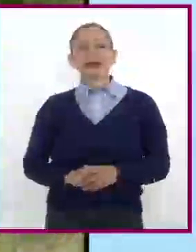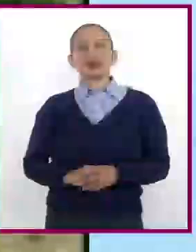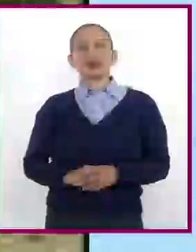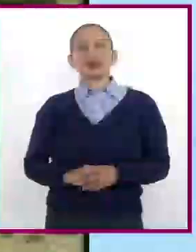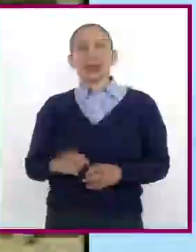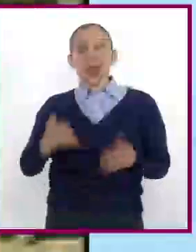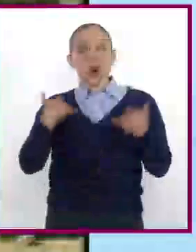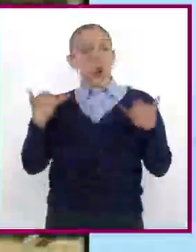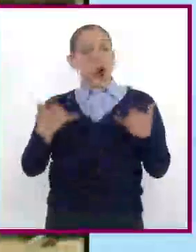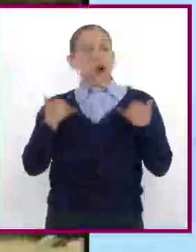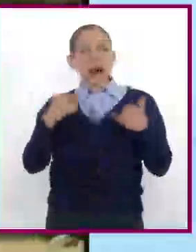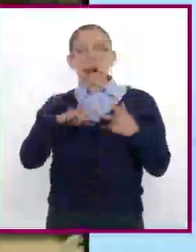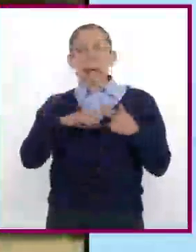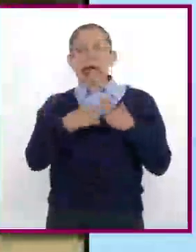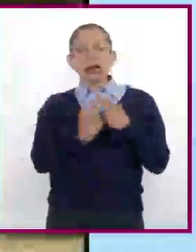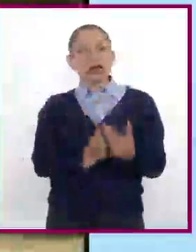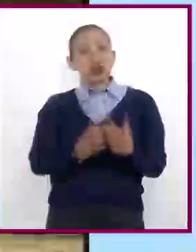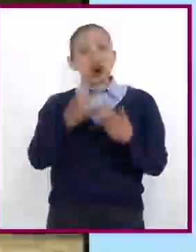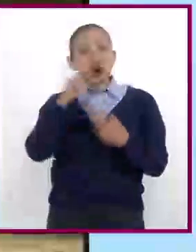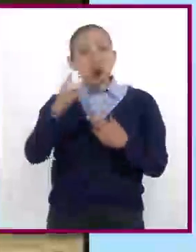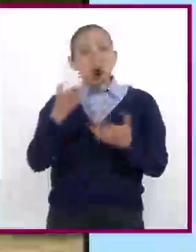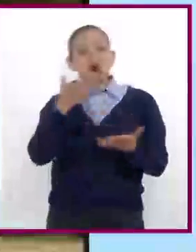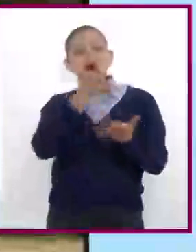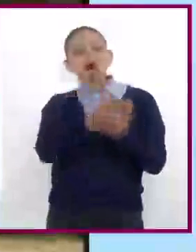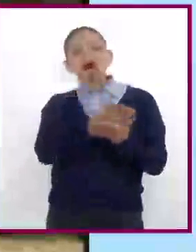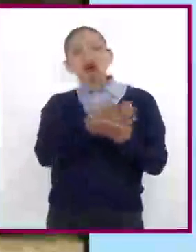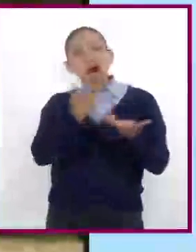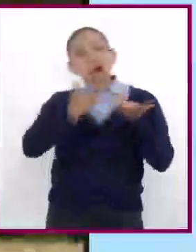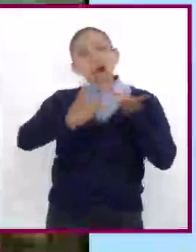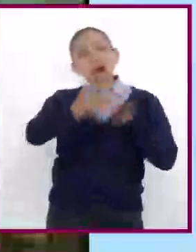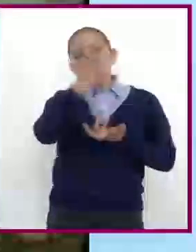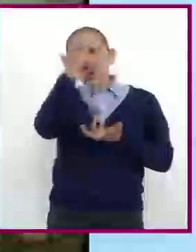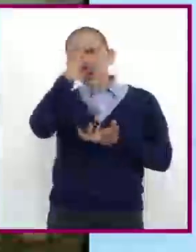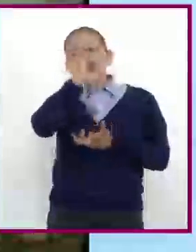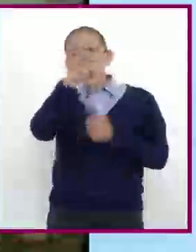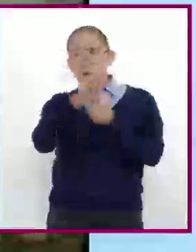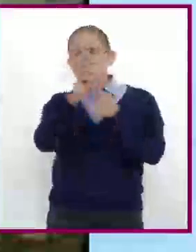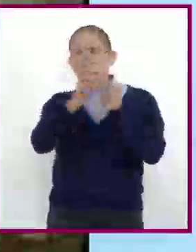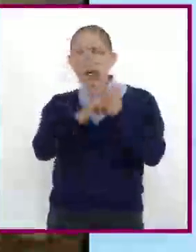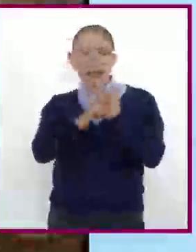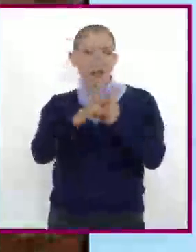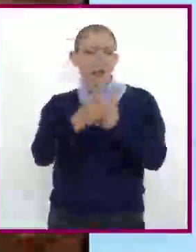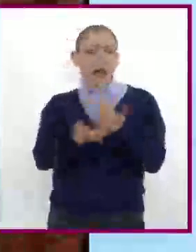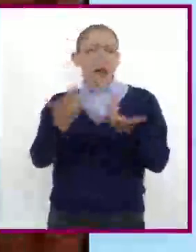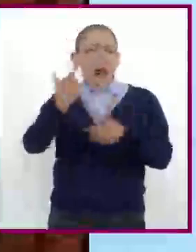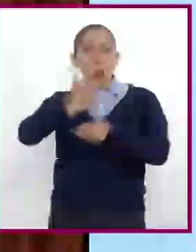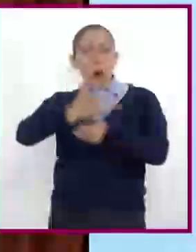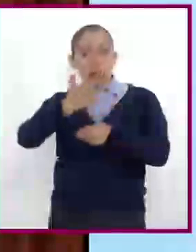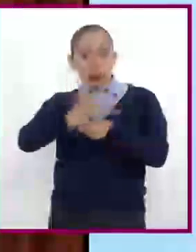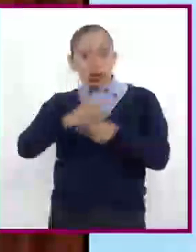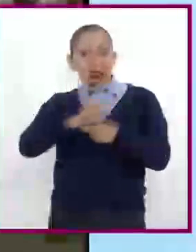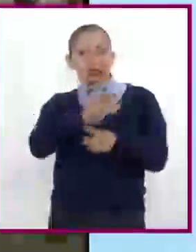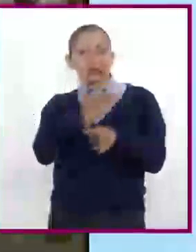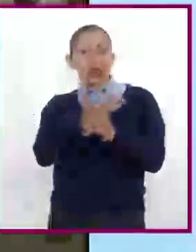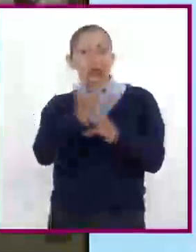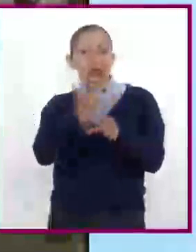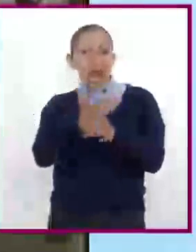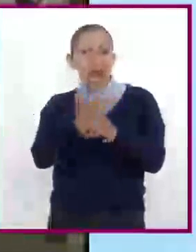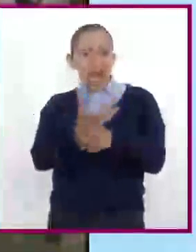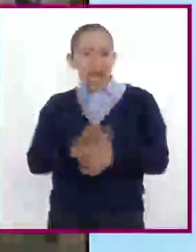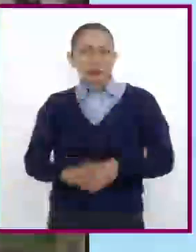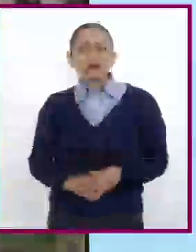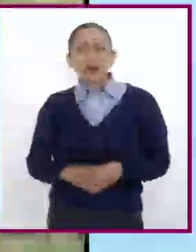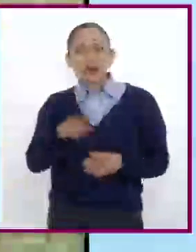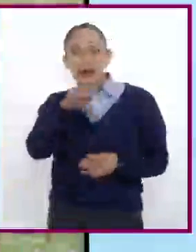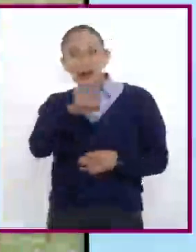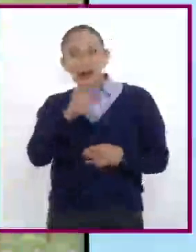Desde muy joven, comienza una carrera diplomática que lo lleva a conocer otros países, como Guatemala y Estados Unidos,